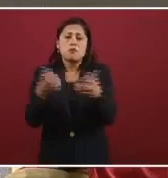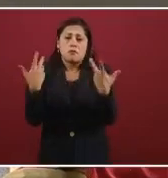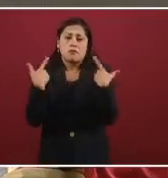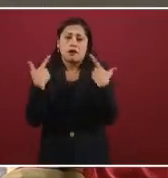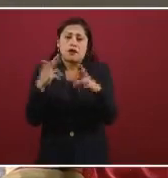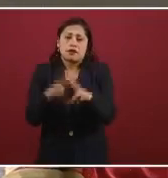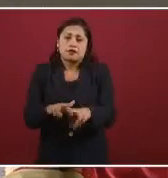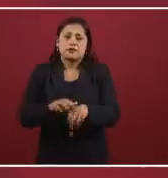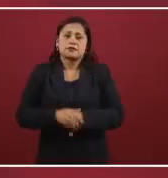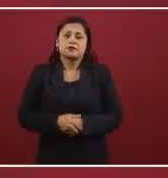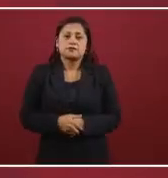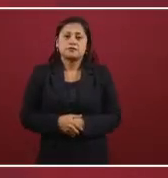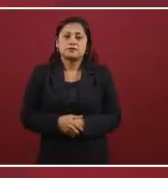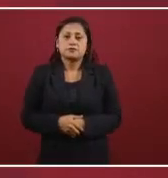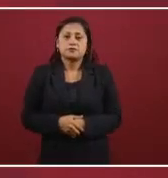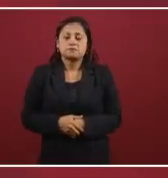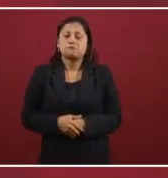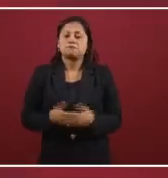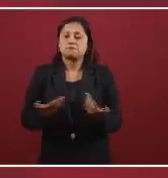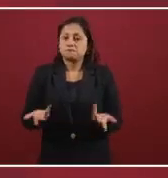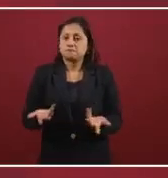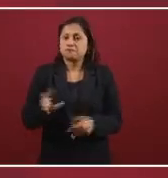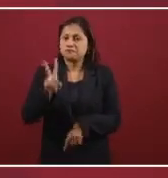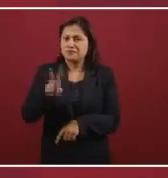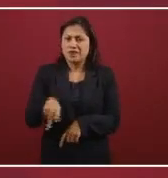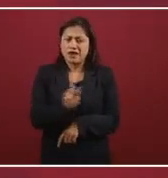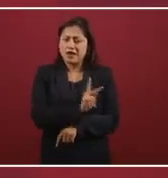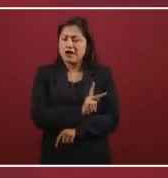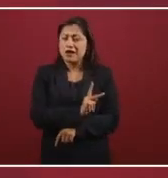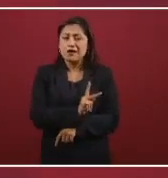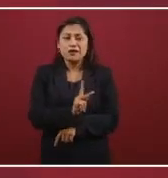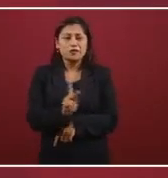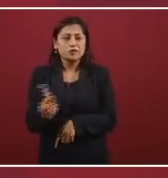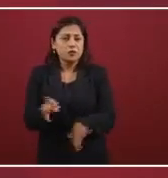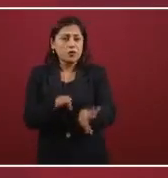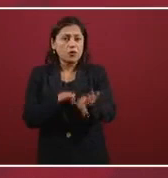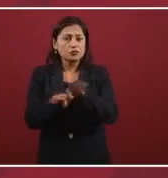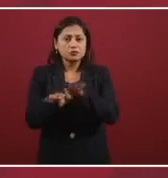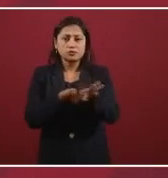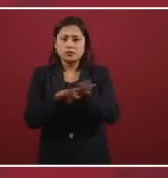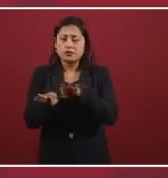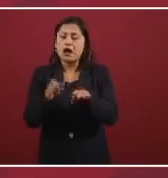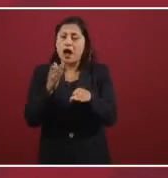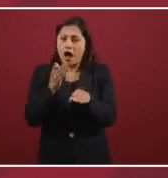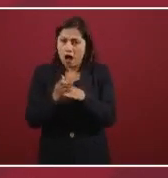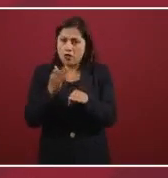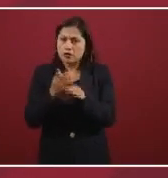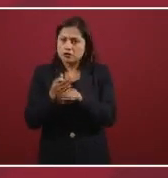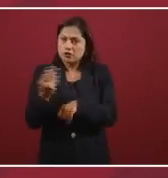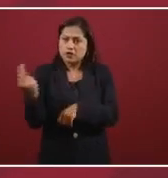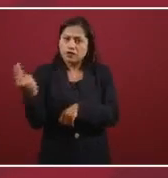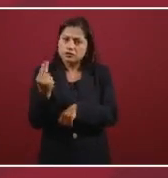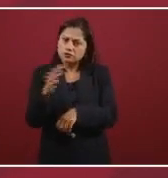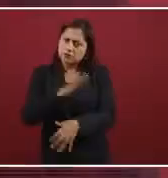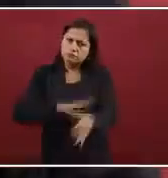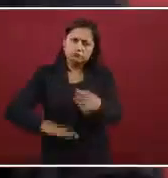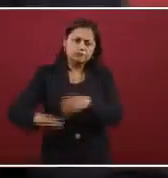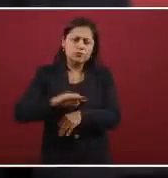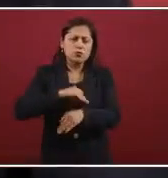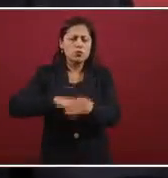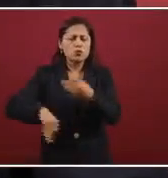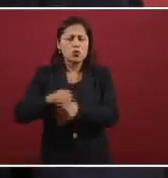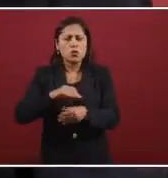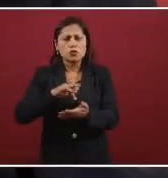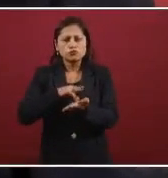cooperación, de más responsabilidad, y tenemos que apoyarnos en eso, ¿sí? Apoyarnos mucho en